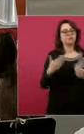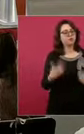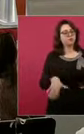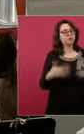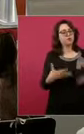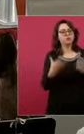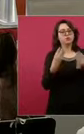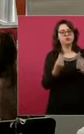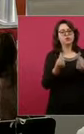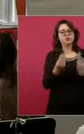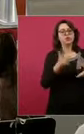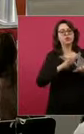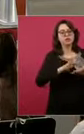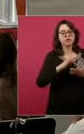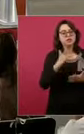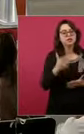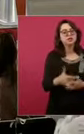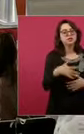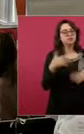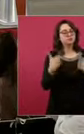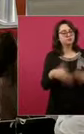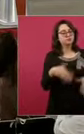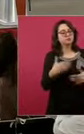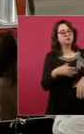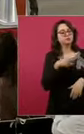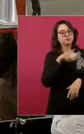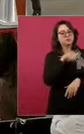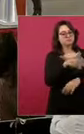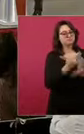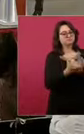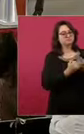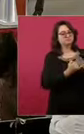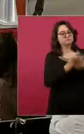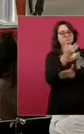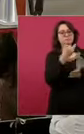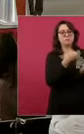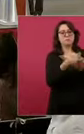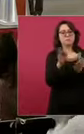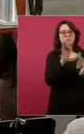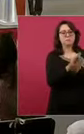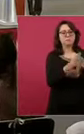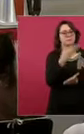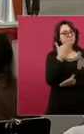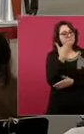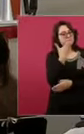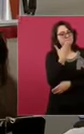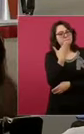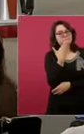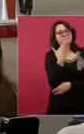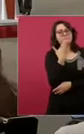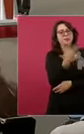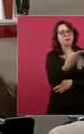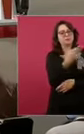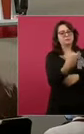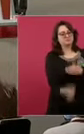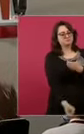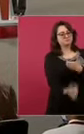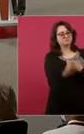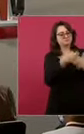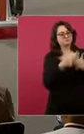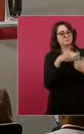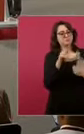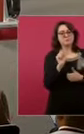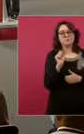todo el haber tomado esta valiosa decisión, pero sobre todo tan acertada decisión de incorporarse a Acción